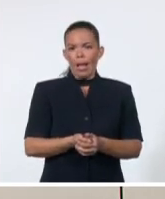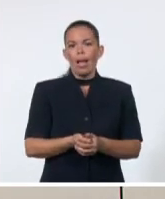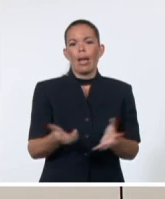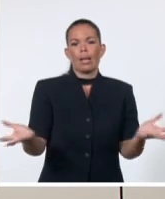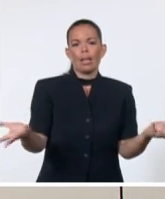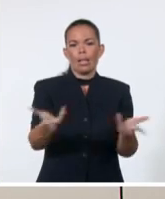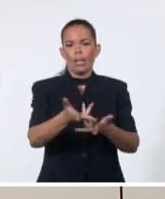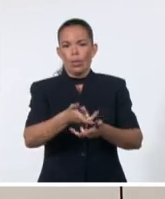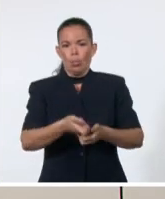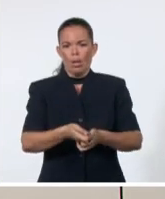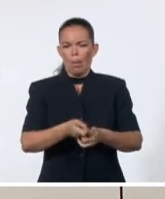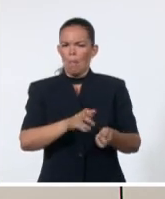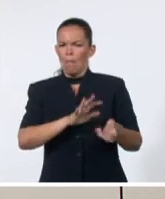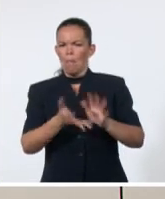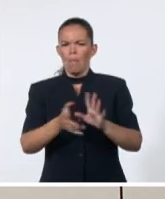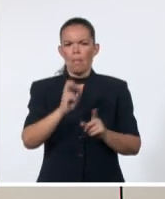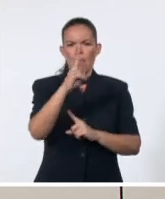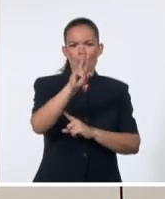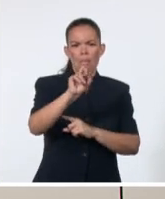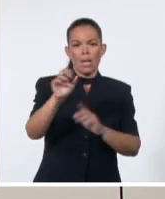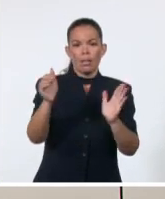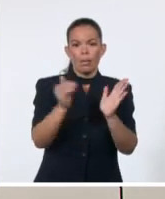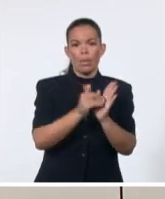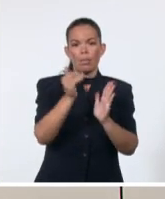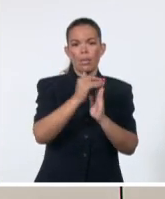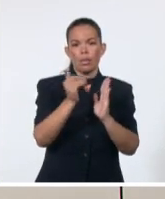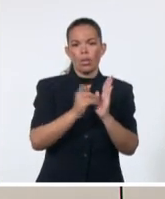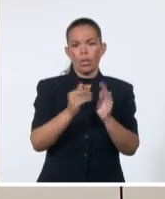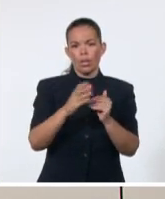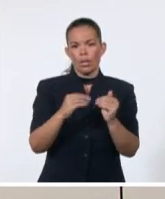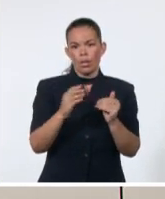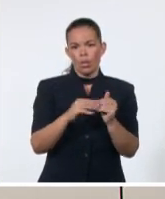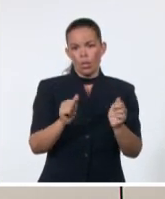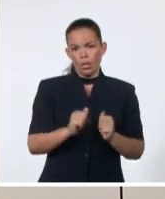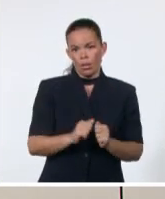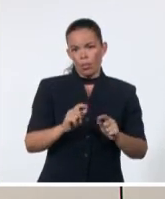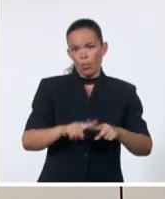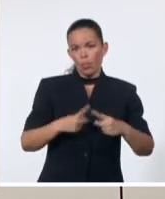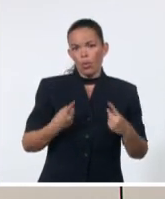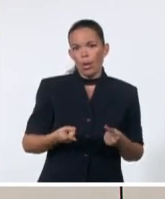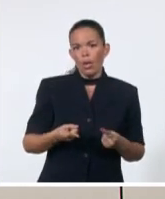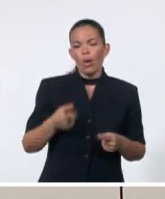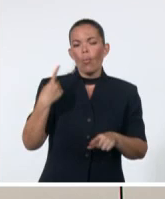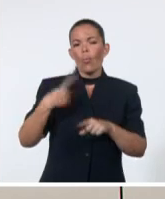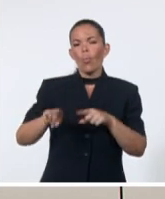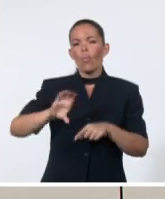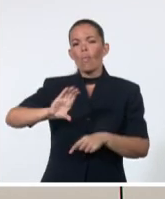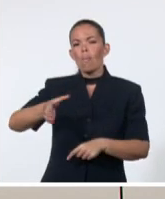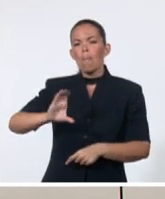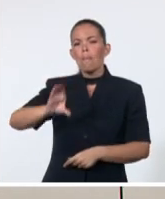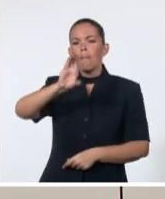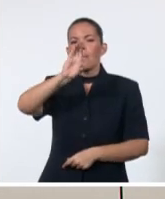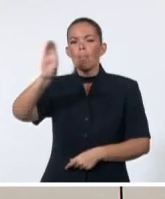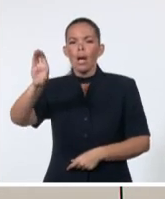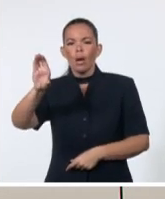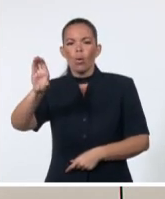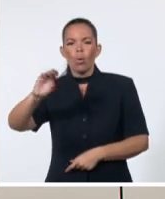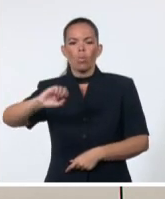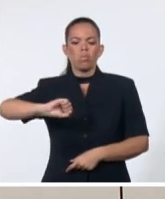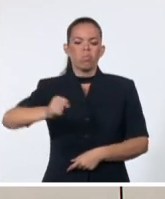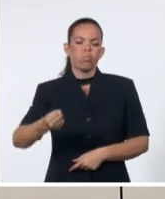dólares, 20.000 millones de dólares que siguen congelados en bancos extranjeros. Todo ello gracias a las